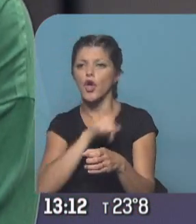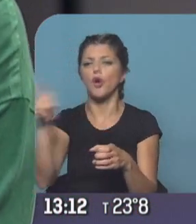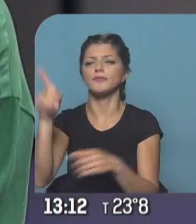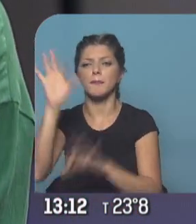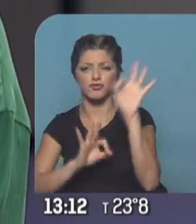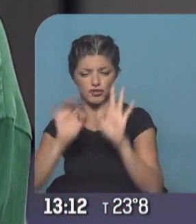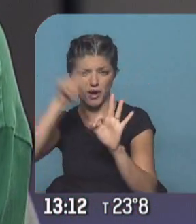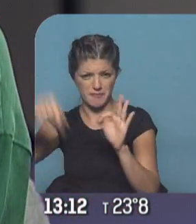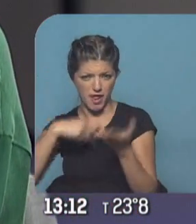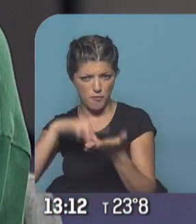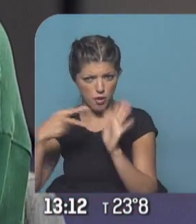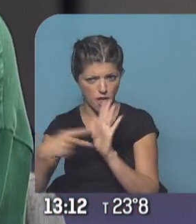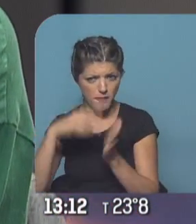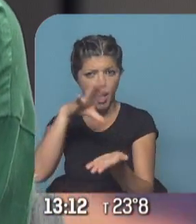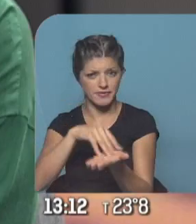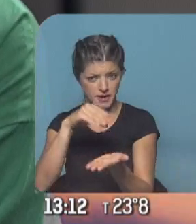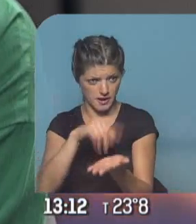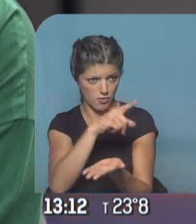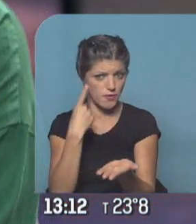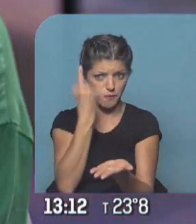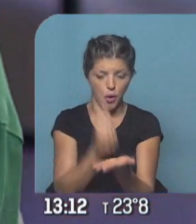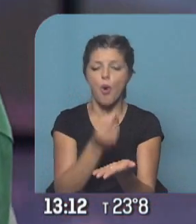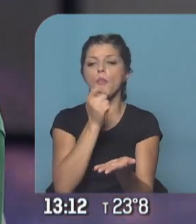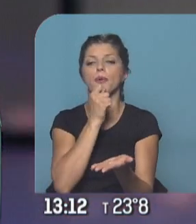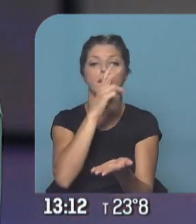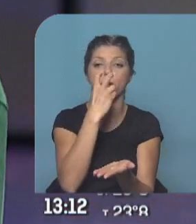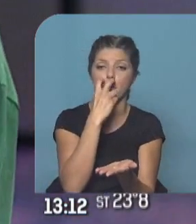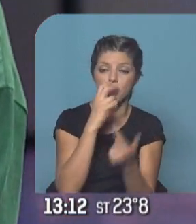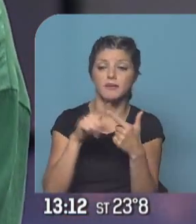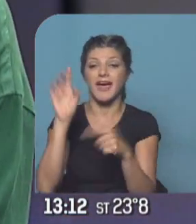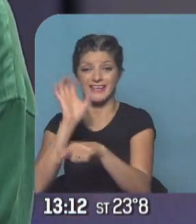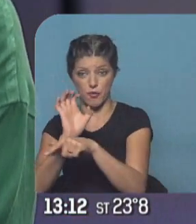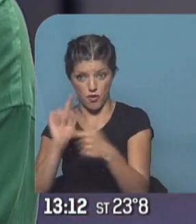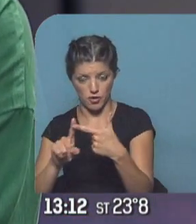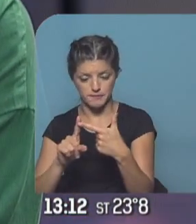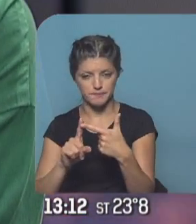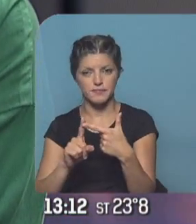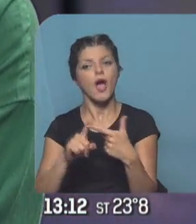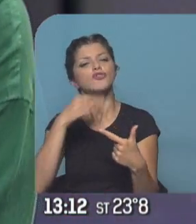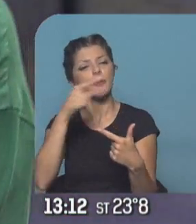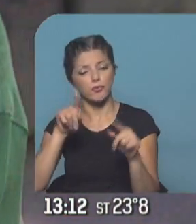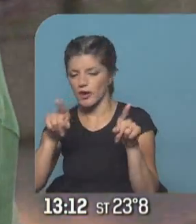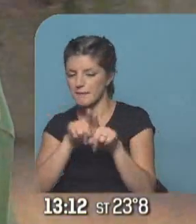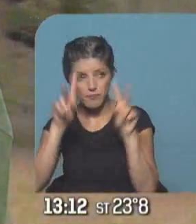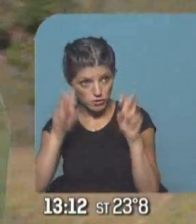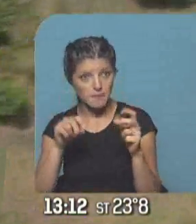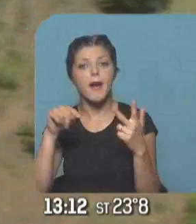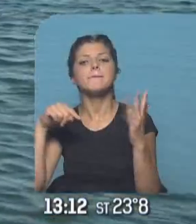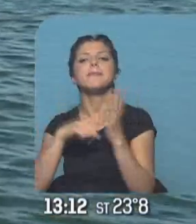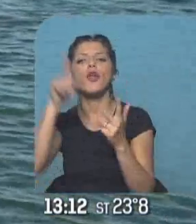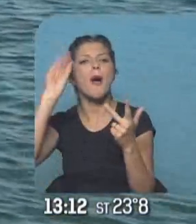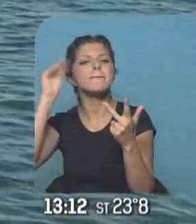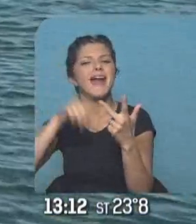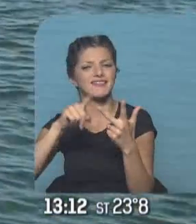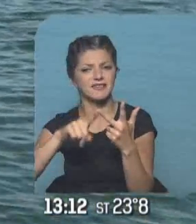que afectan directamente las tierras en las que viven, como en Bolivia o como en Ecuador. ¿Qué pasa con eso en Brasil? Porque estamos hablando de muchos pueblos